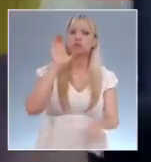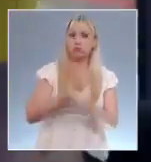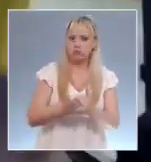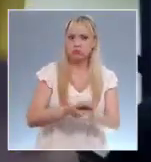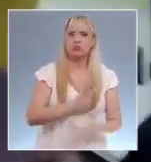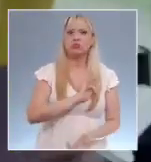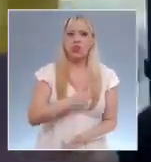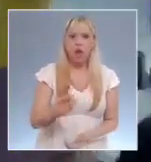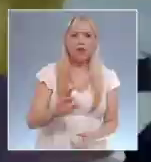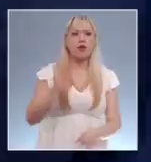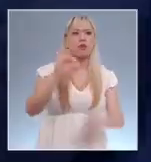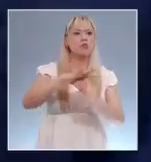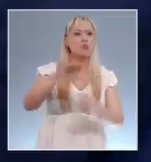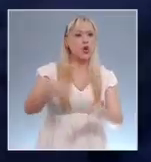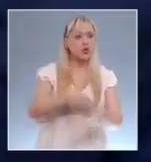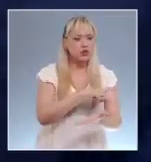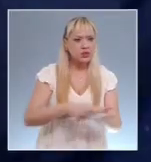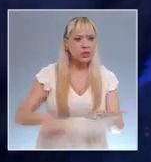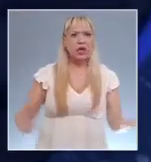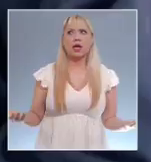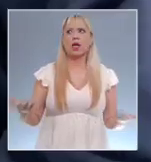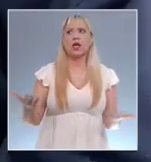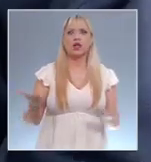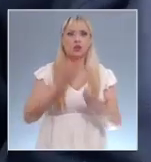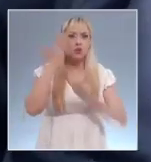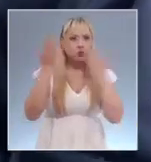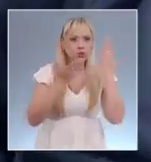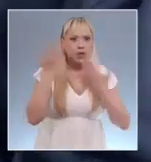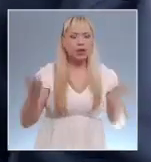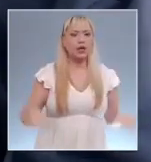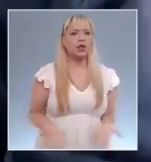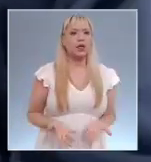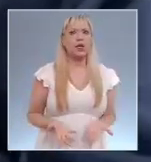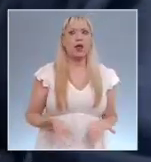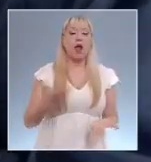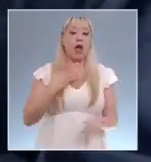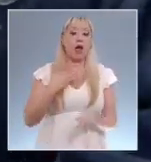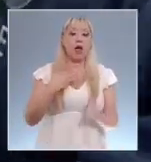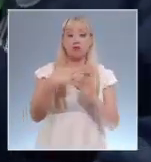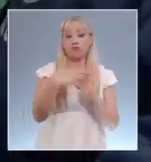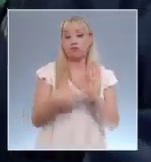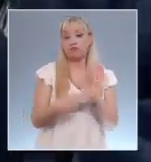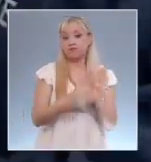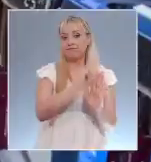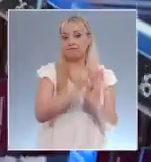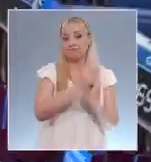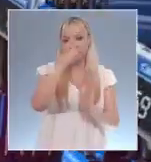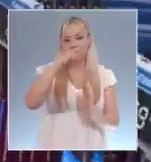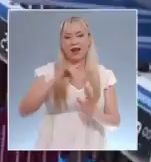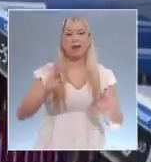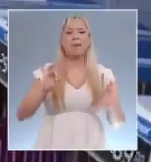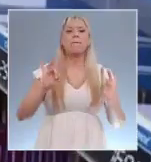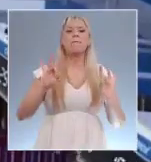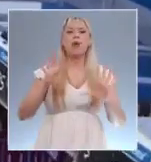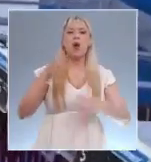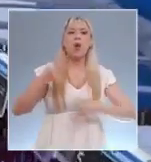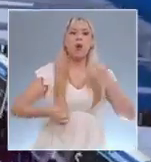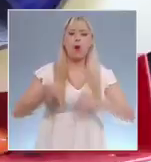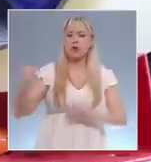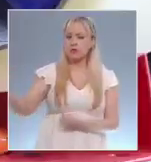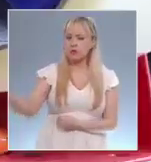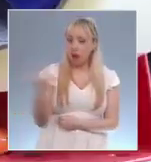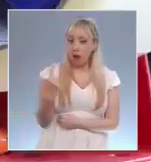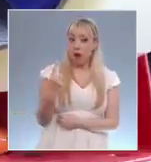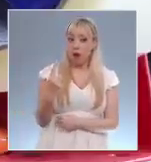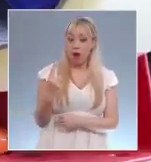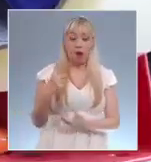protocolo para juzgar con perspectiva de discapacidad, con el que las personas juzgadoras, conforme al caso específico,